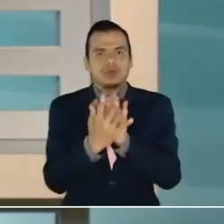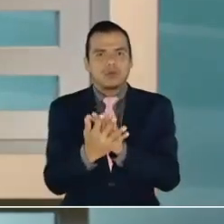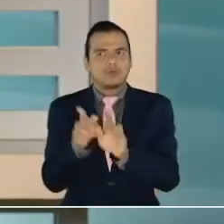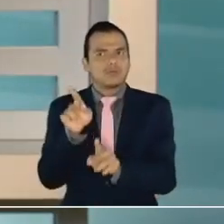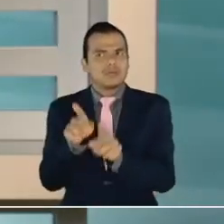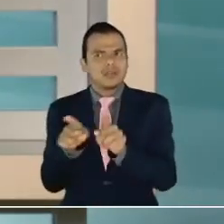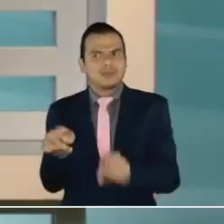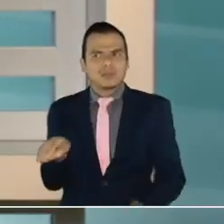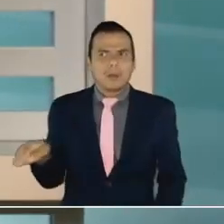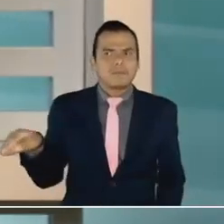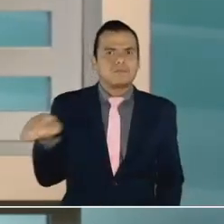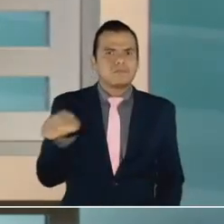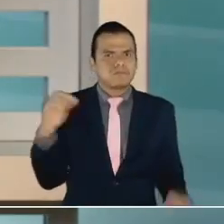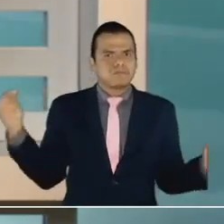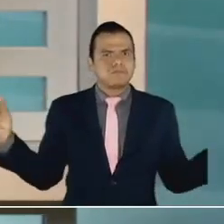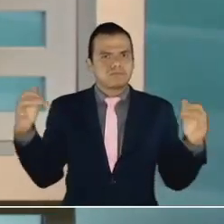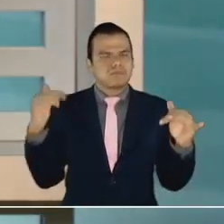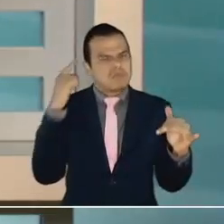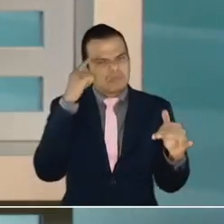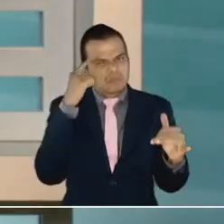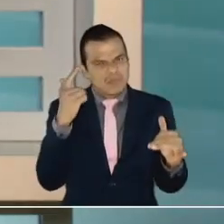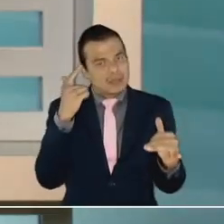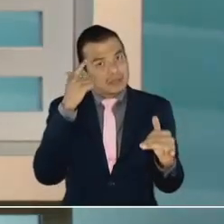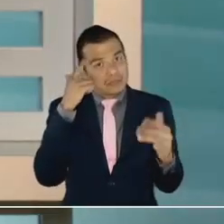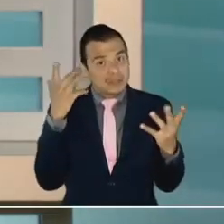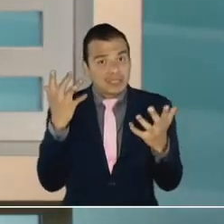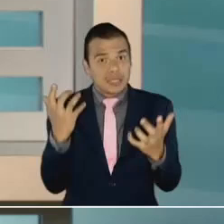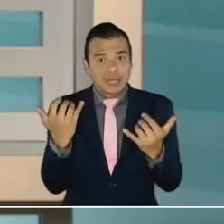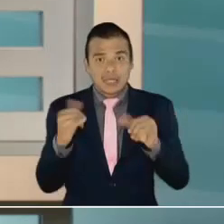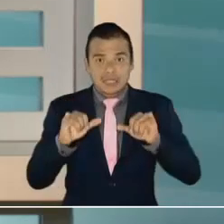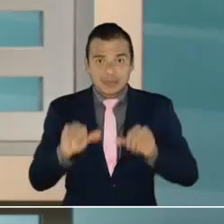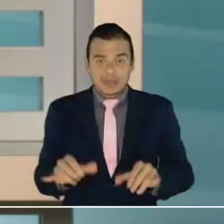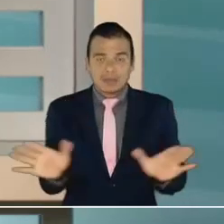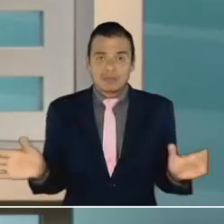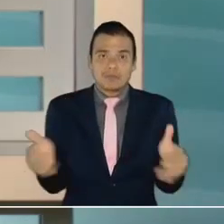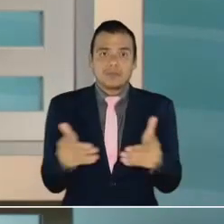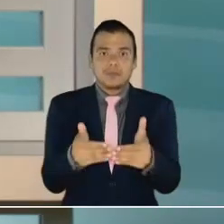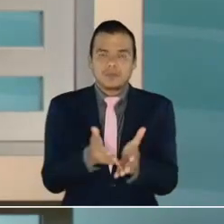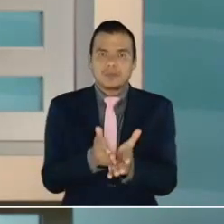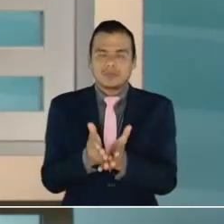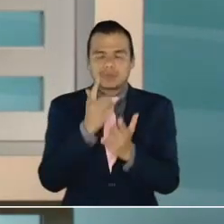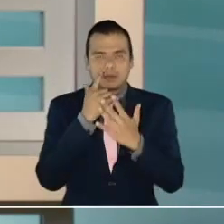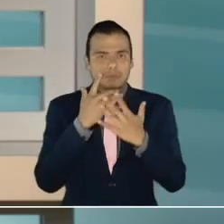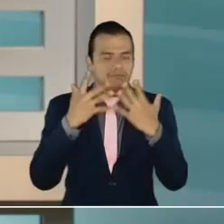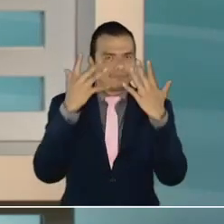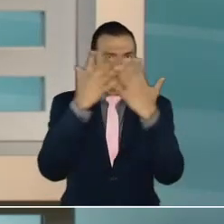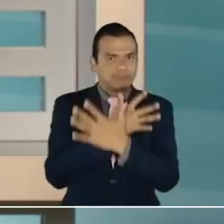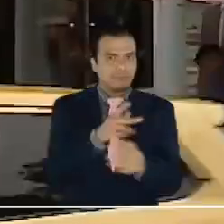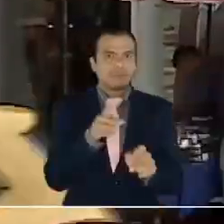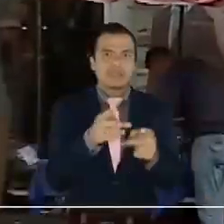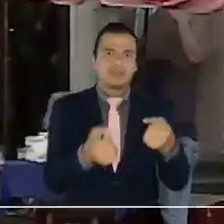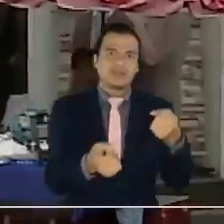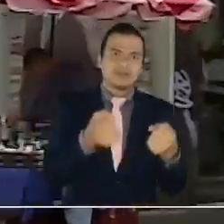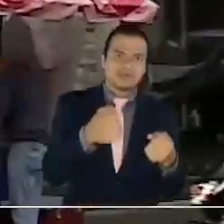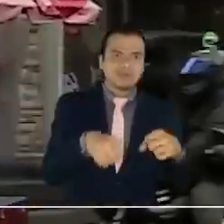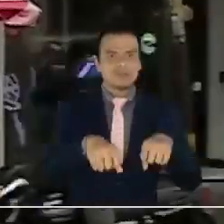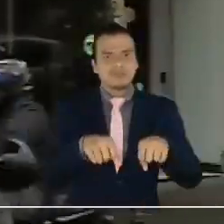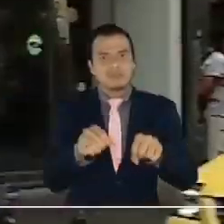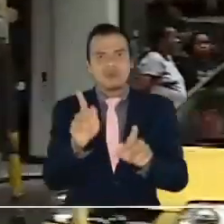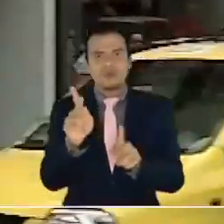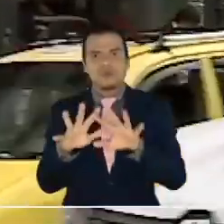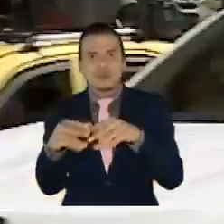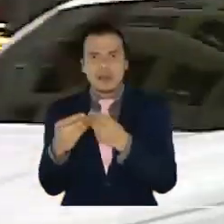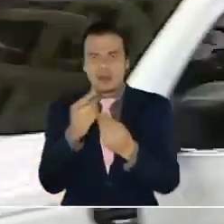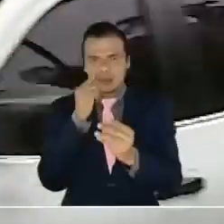ser permanente en el centro de Cali? Conductores, peatones, concejales y comerciantes opinaron. Desde